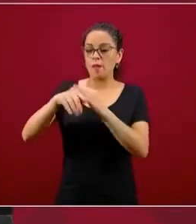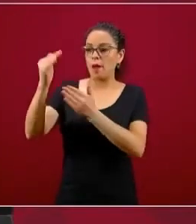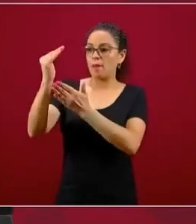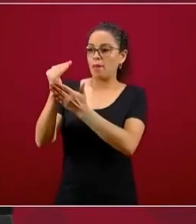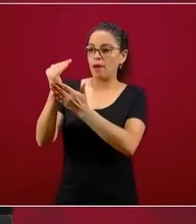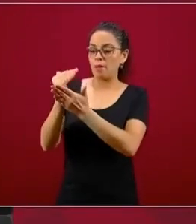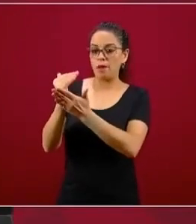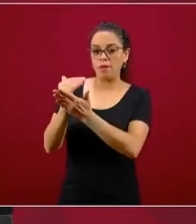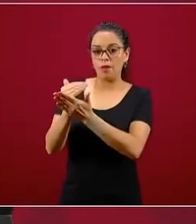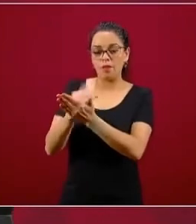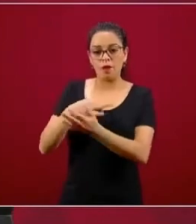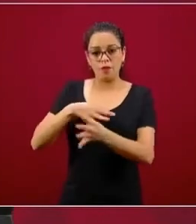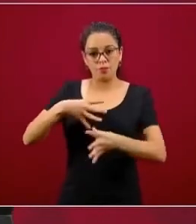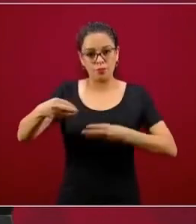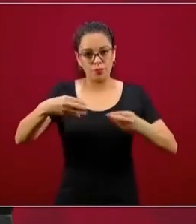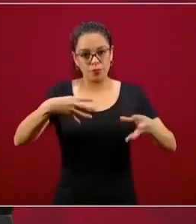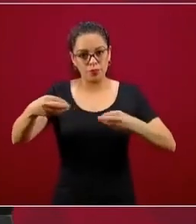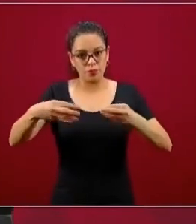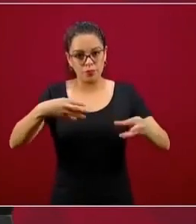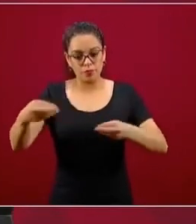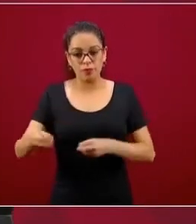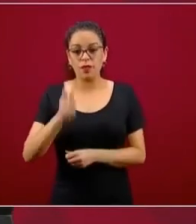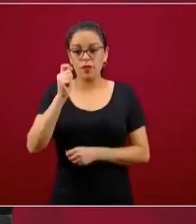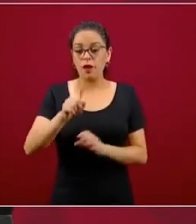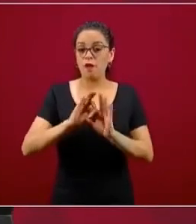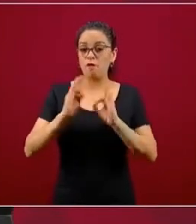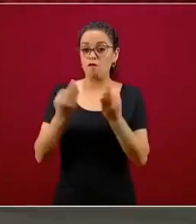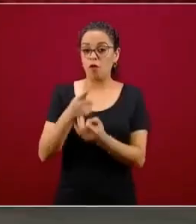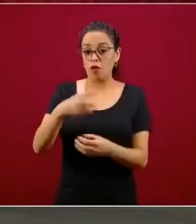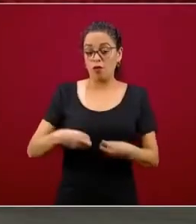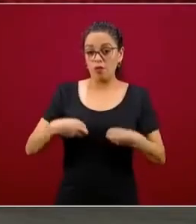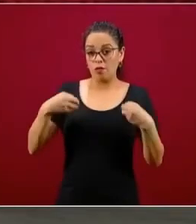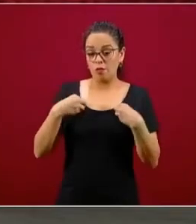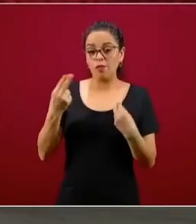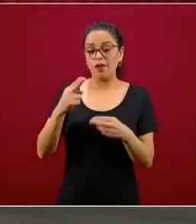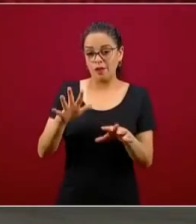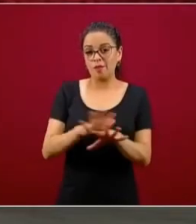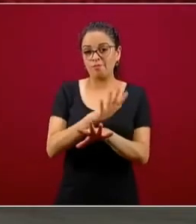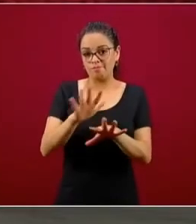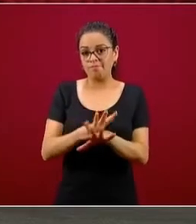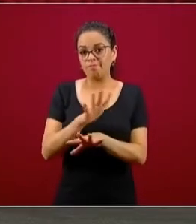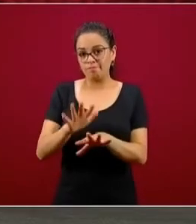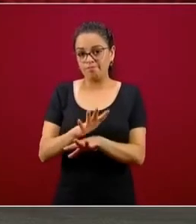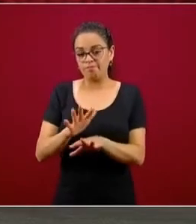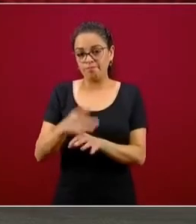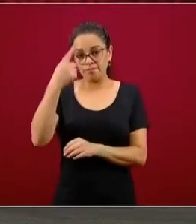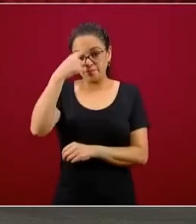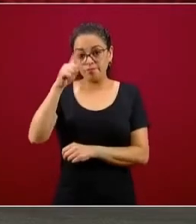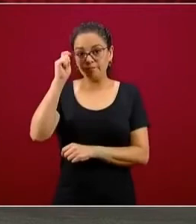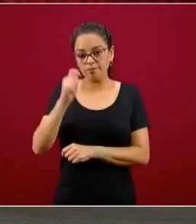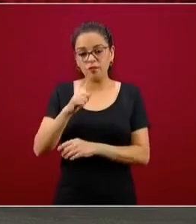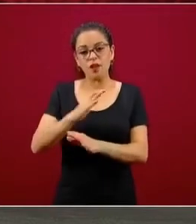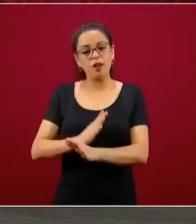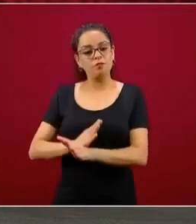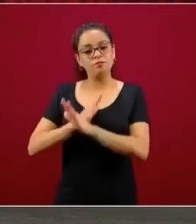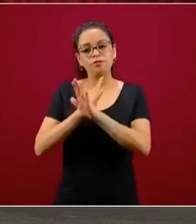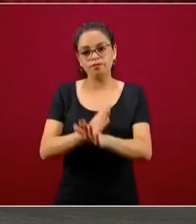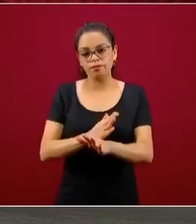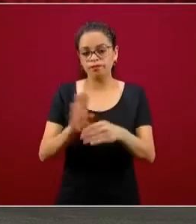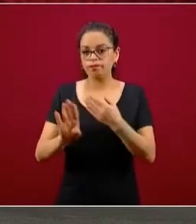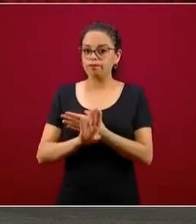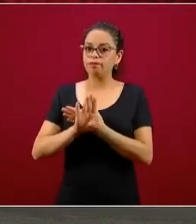los cambios en el estilo de vida relacionados con la prevención de las enfermedades